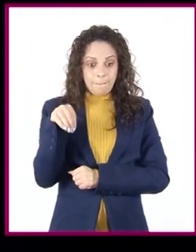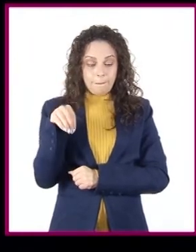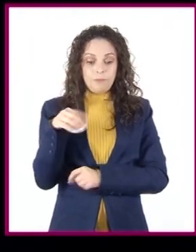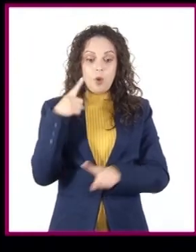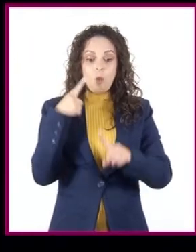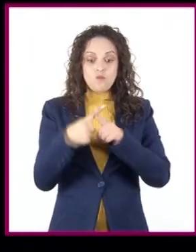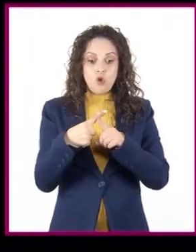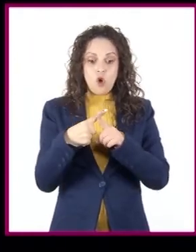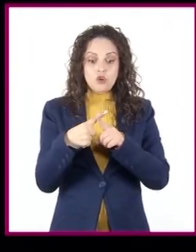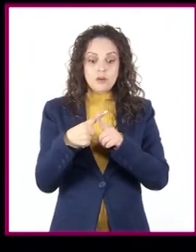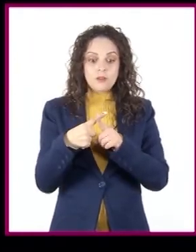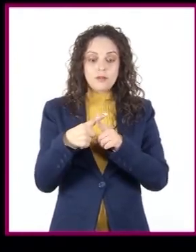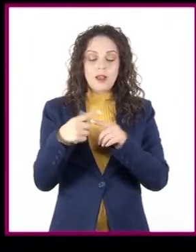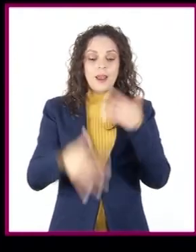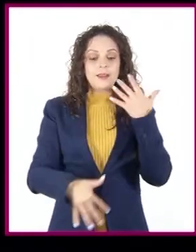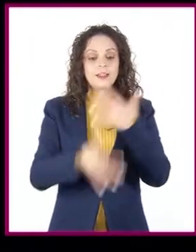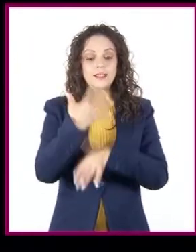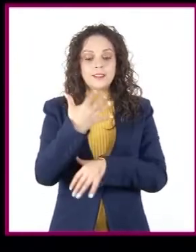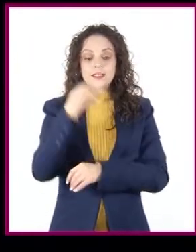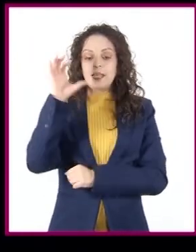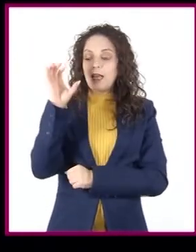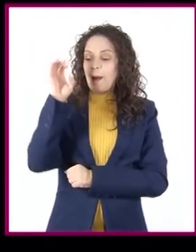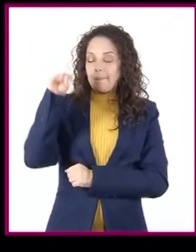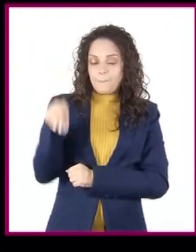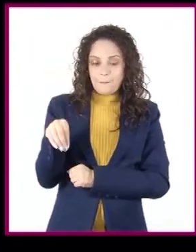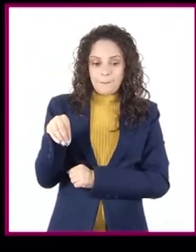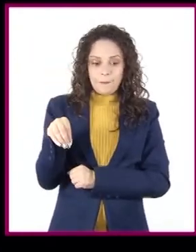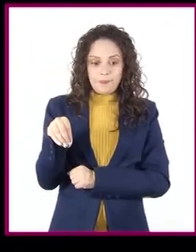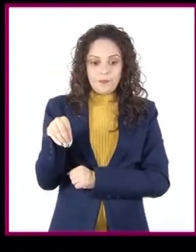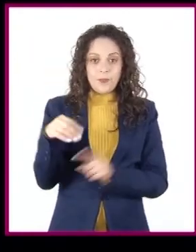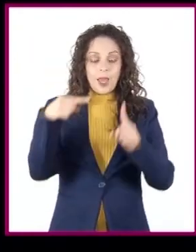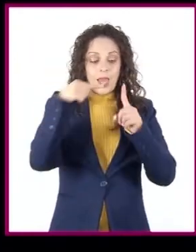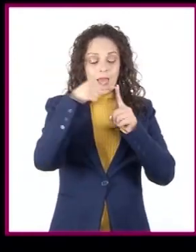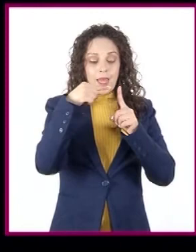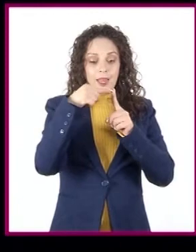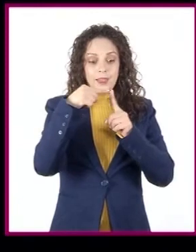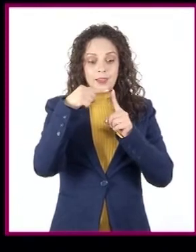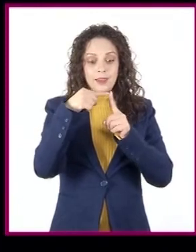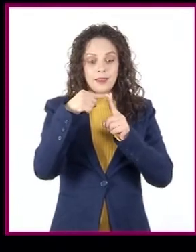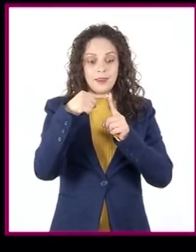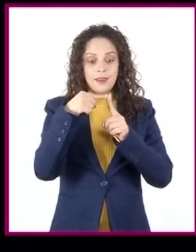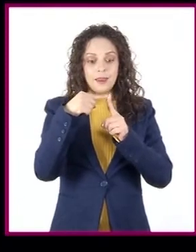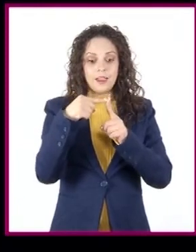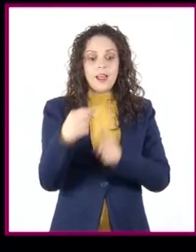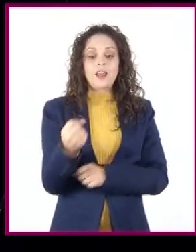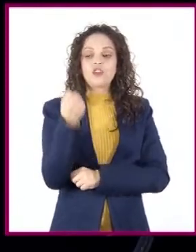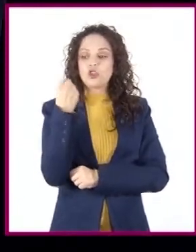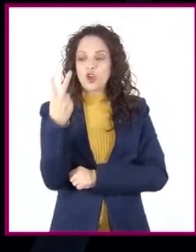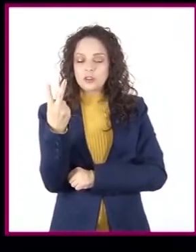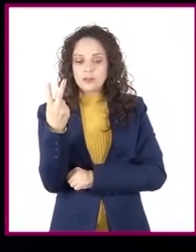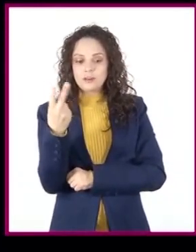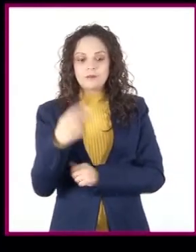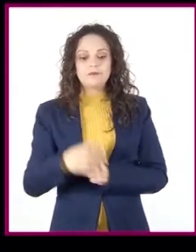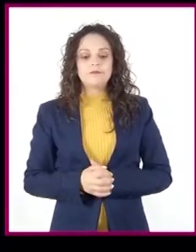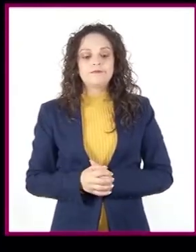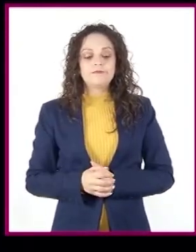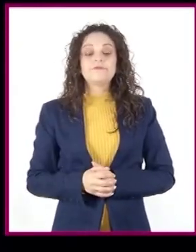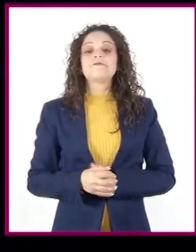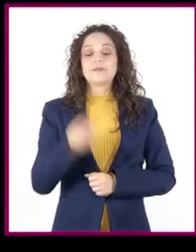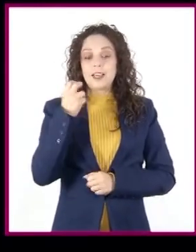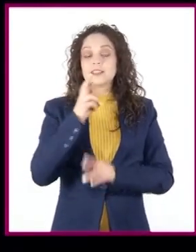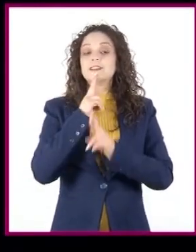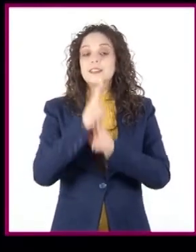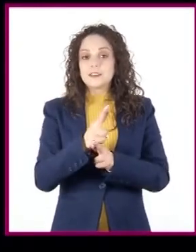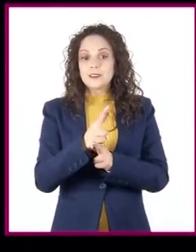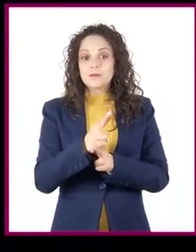valor de la longitud de la diagonal menor, que es 15 centímetros, lo que resulta 300 centímetros